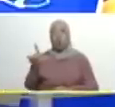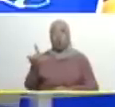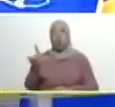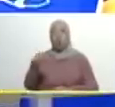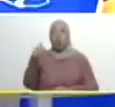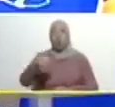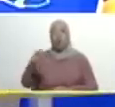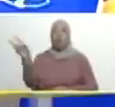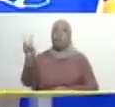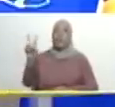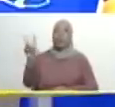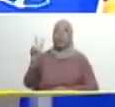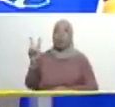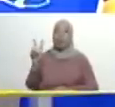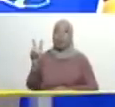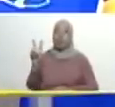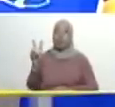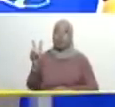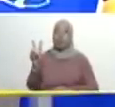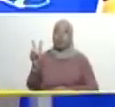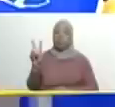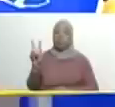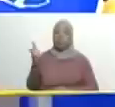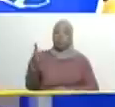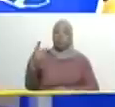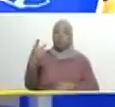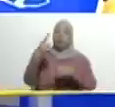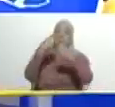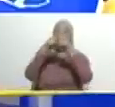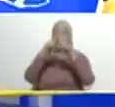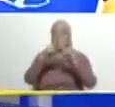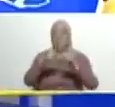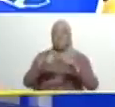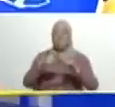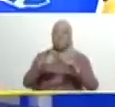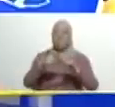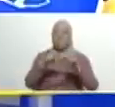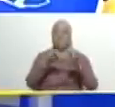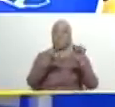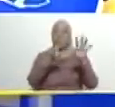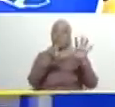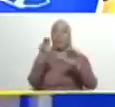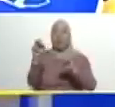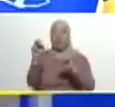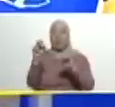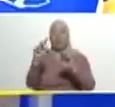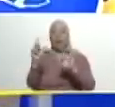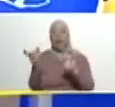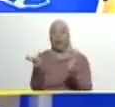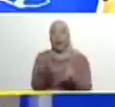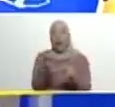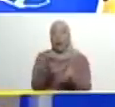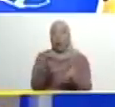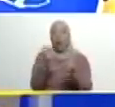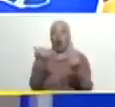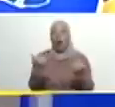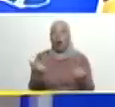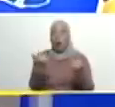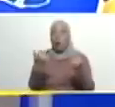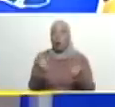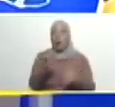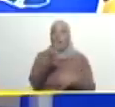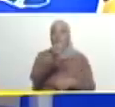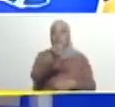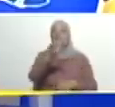aquí en Venezuela, el promedio podía ser de 30 grados centígrados, lo hemos tenido en